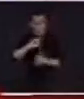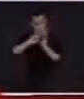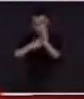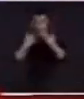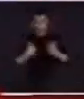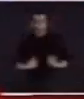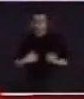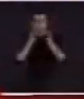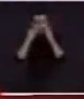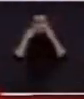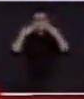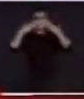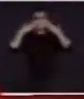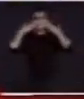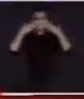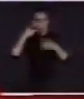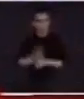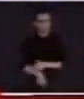Estiramiento le hago a mi amiga.